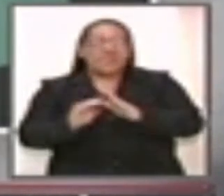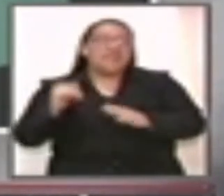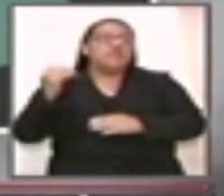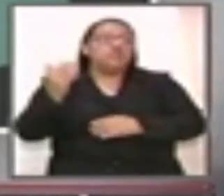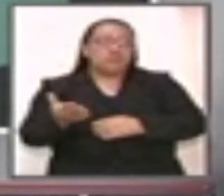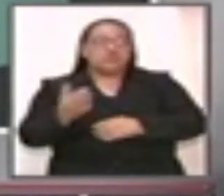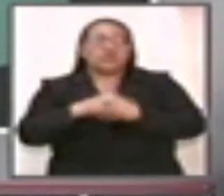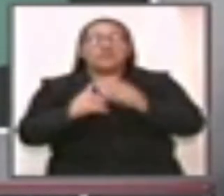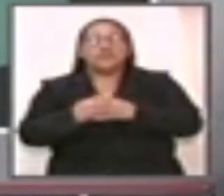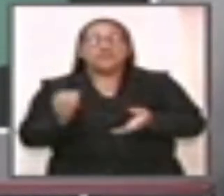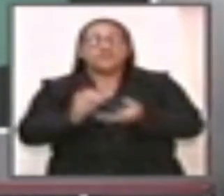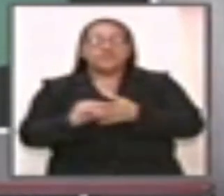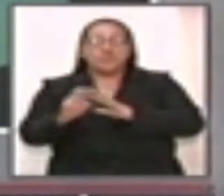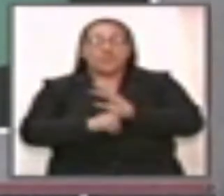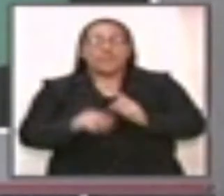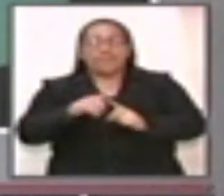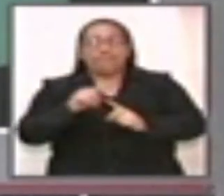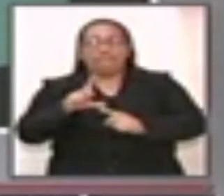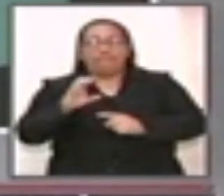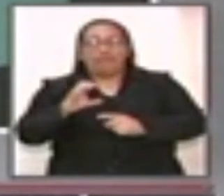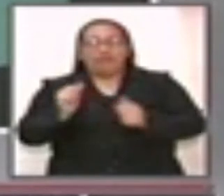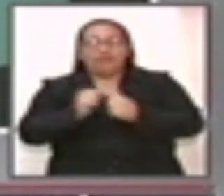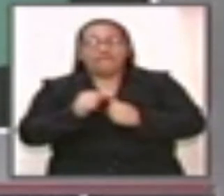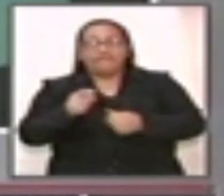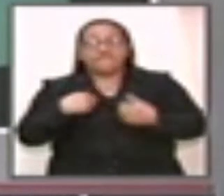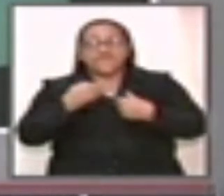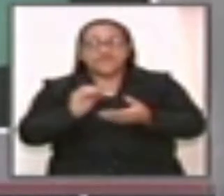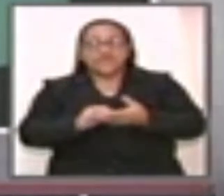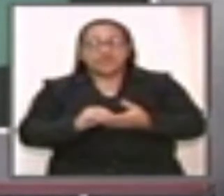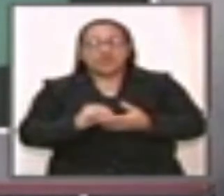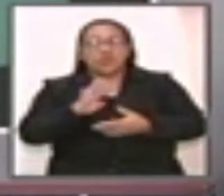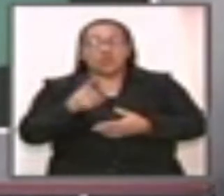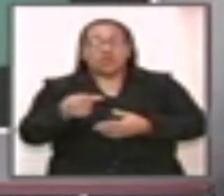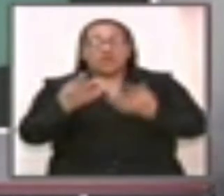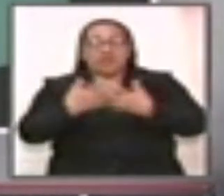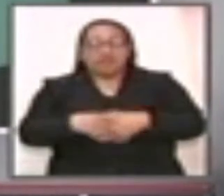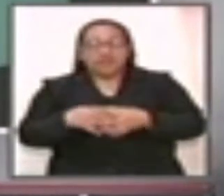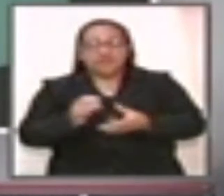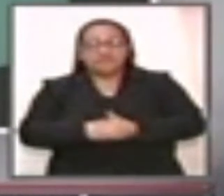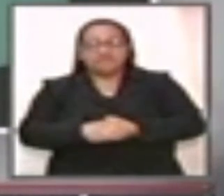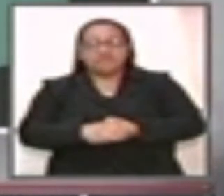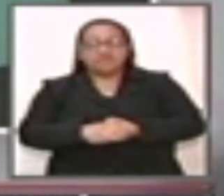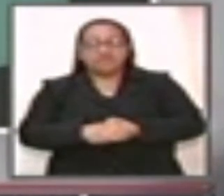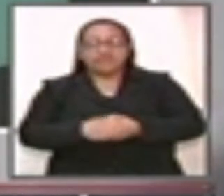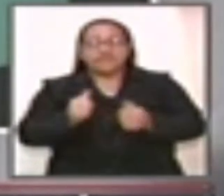después de la puesta en vigencia del TLC. Con ello tenemos más de 4.000 empresas,